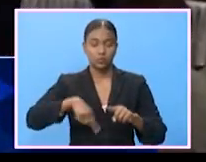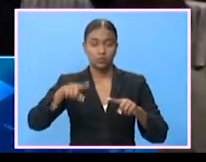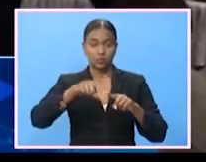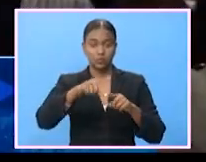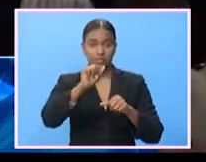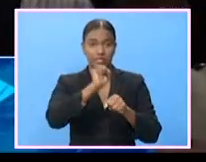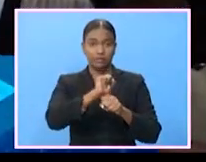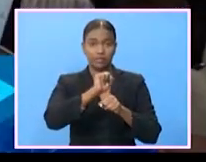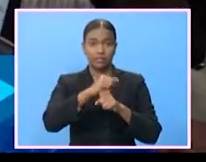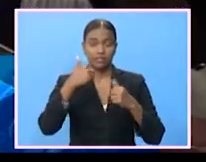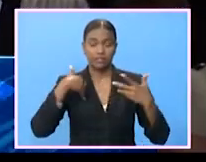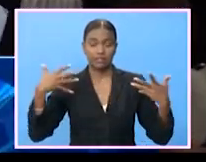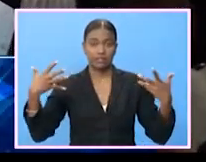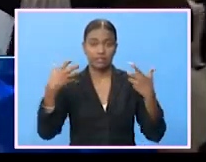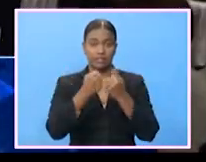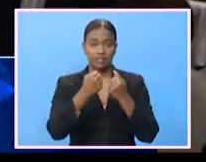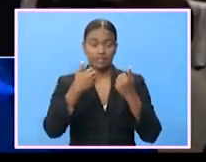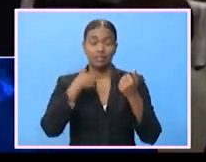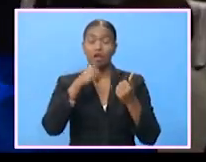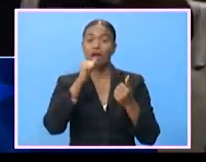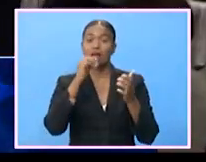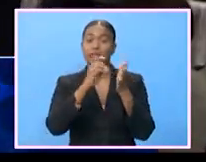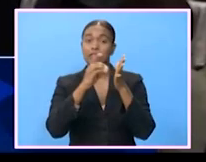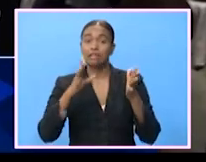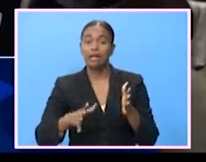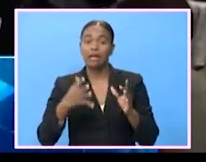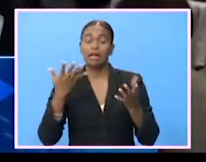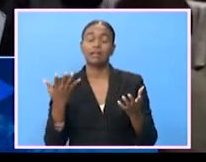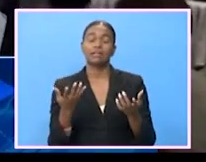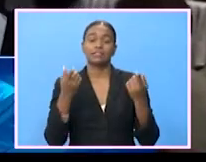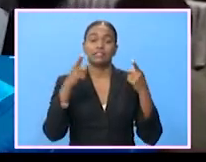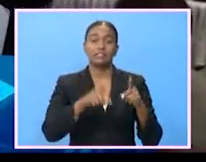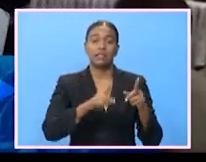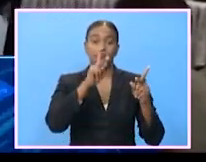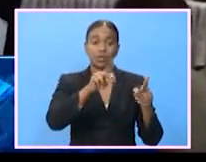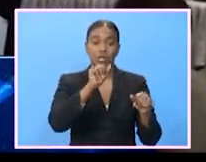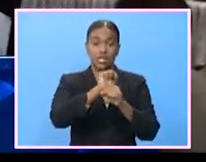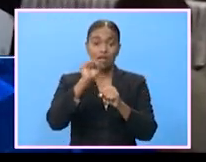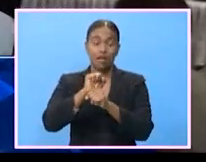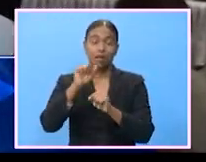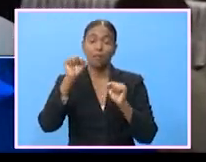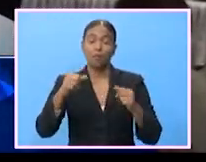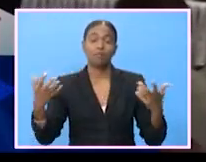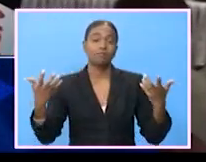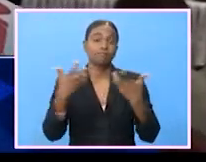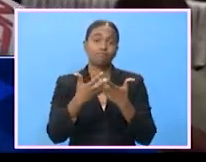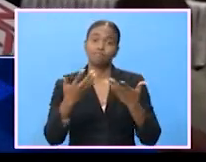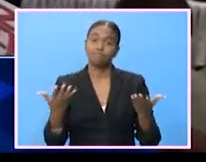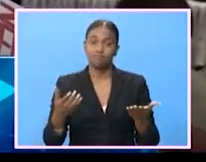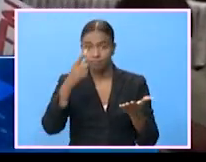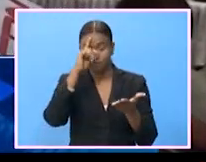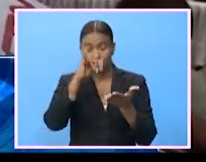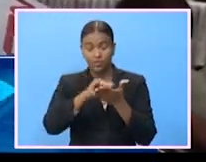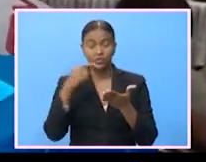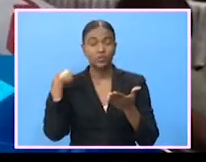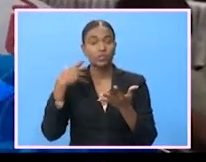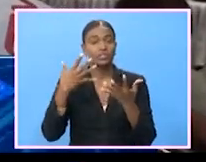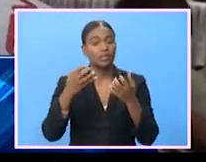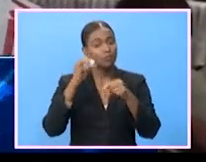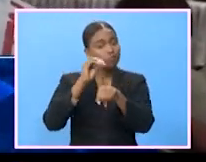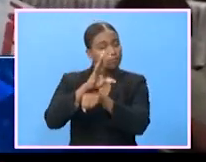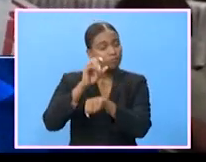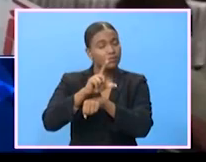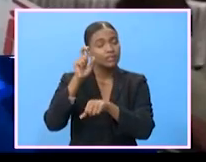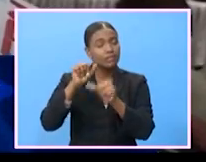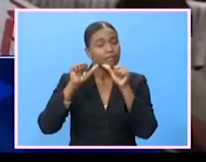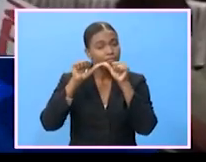queda incapacitado, afecta a las empresas, afecta al trabajador. Y entonces, en ese sentido, nosotros queremos seguir insistiendo que hay que